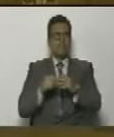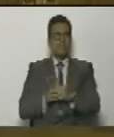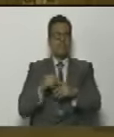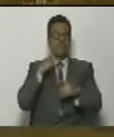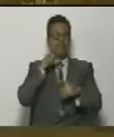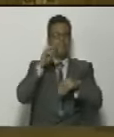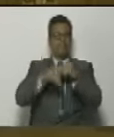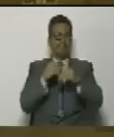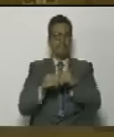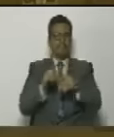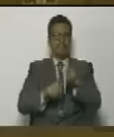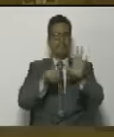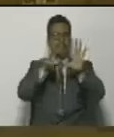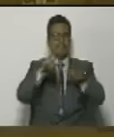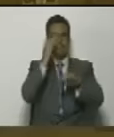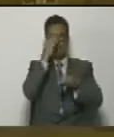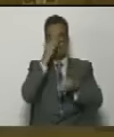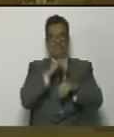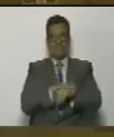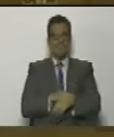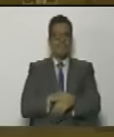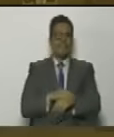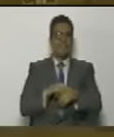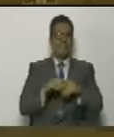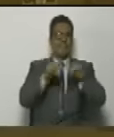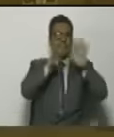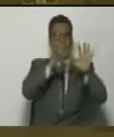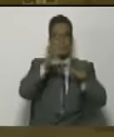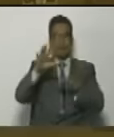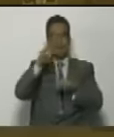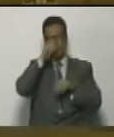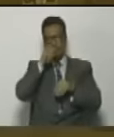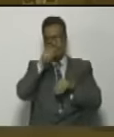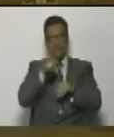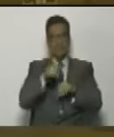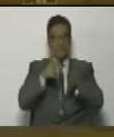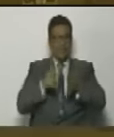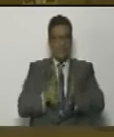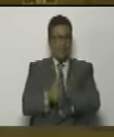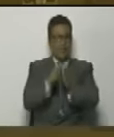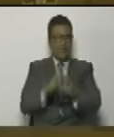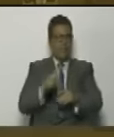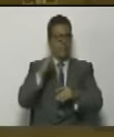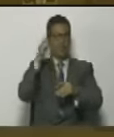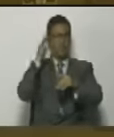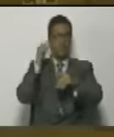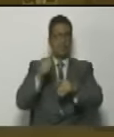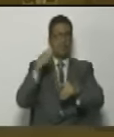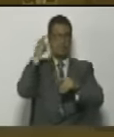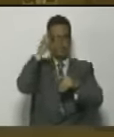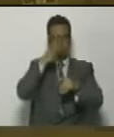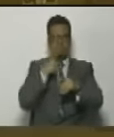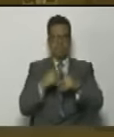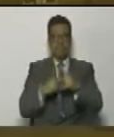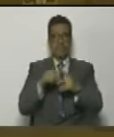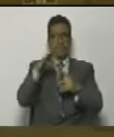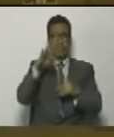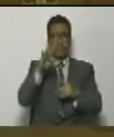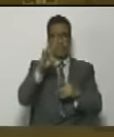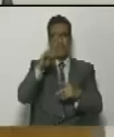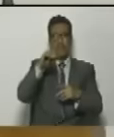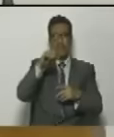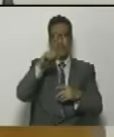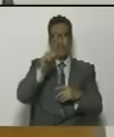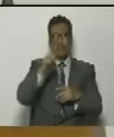de conmemorarse el 6 de febrero, el 95 aniversario del natalicio del comandante guerrillero Fabricio